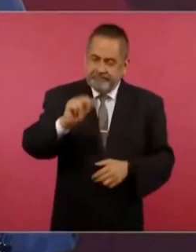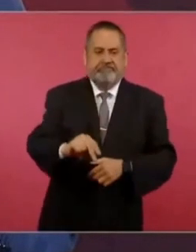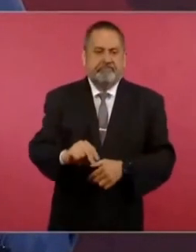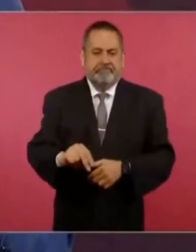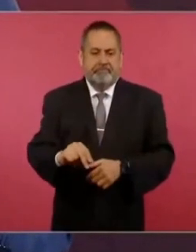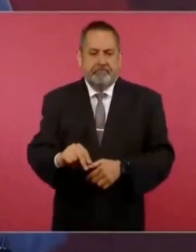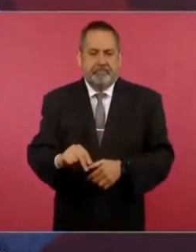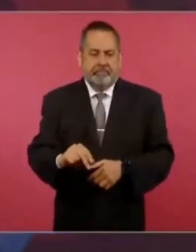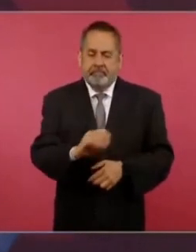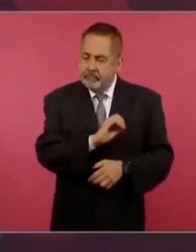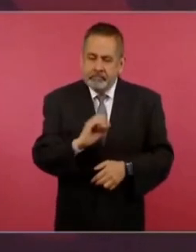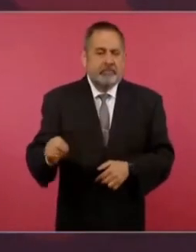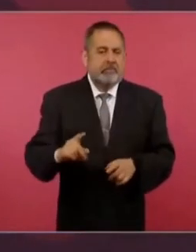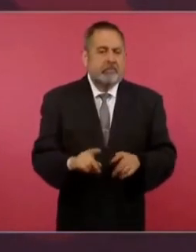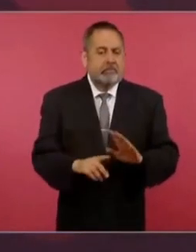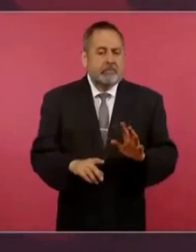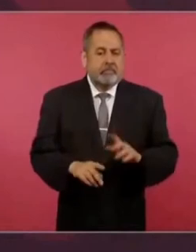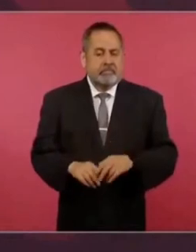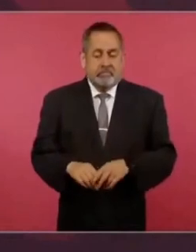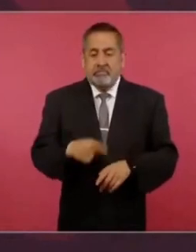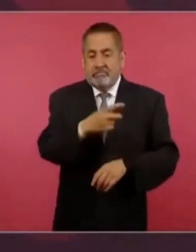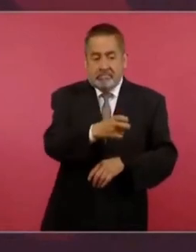Nos hacía mucho daño